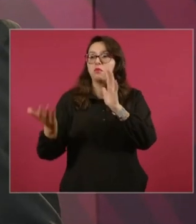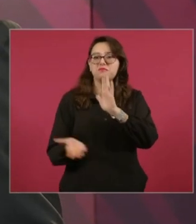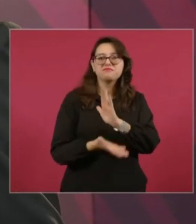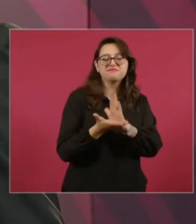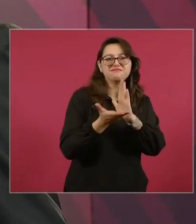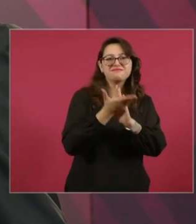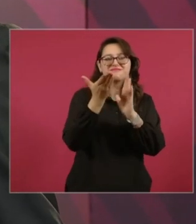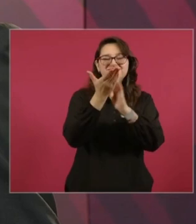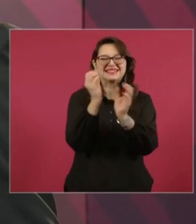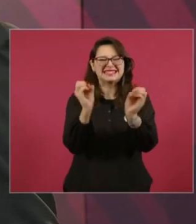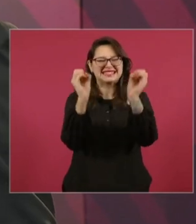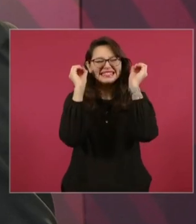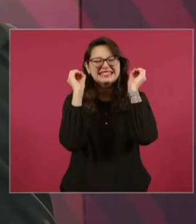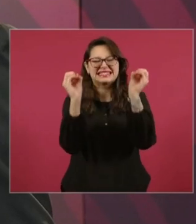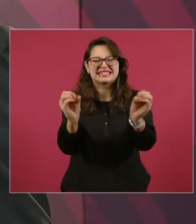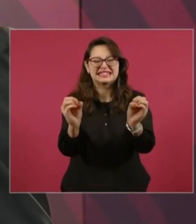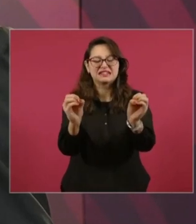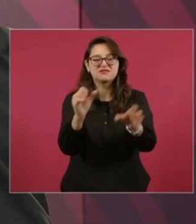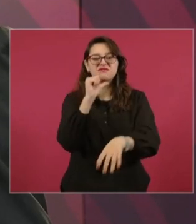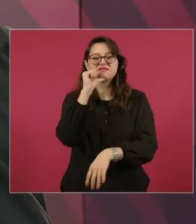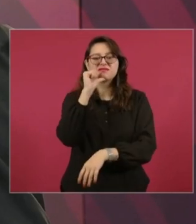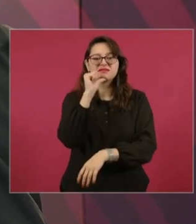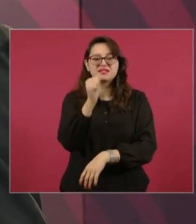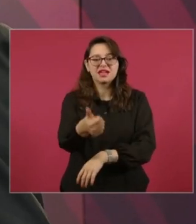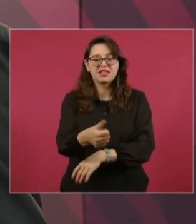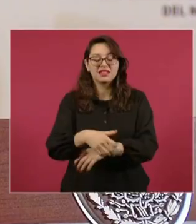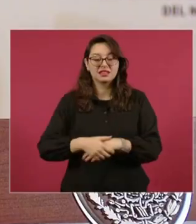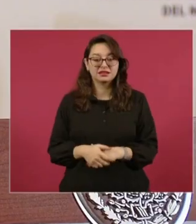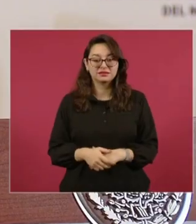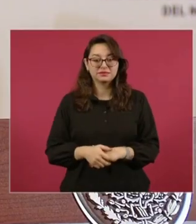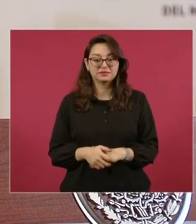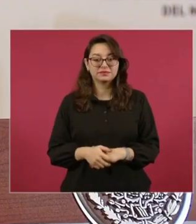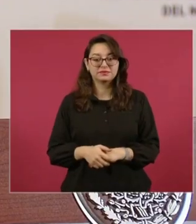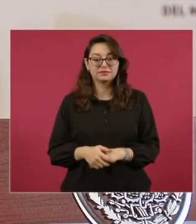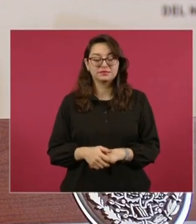en dos décadas, 20 años?